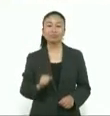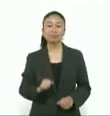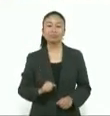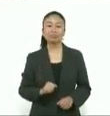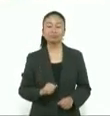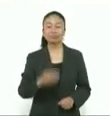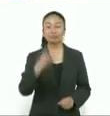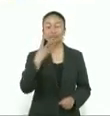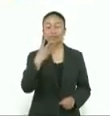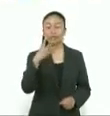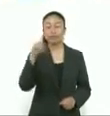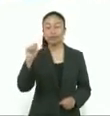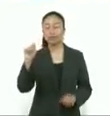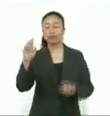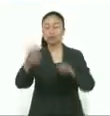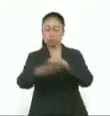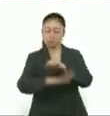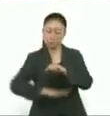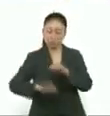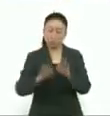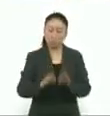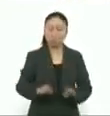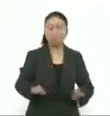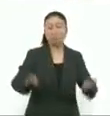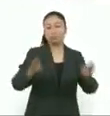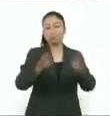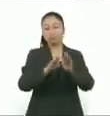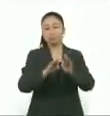esta cuarta transformación,